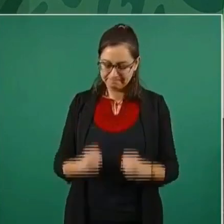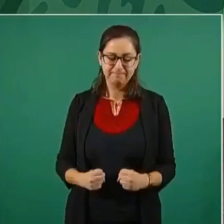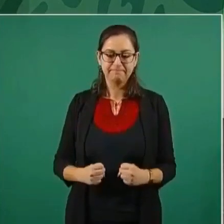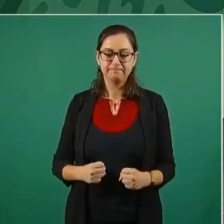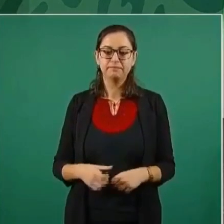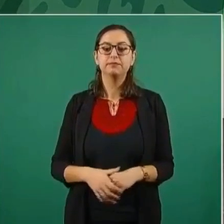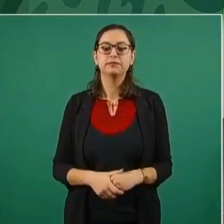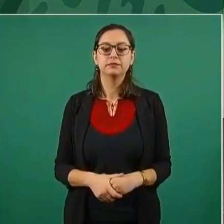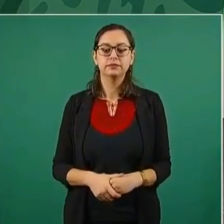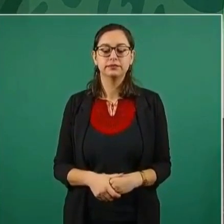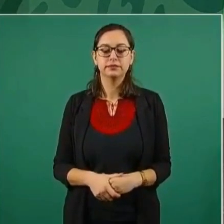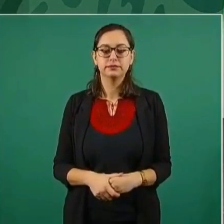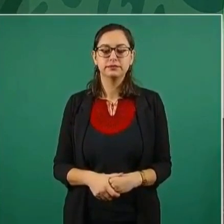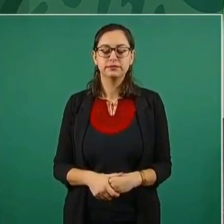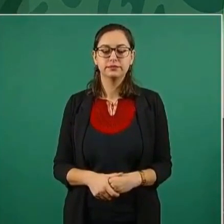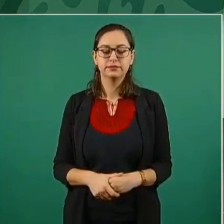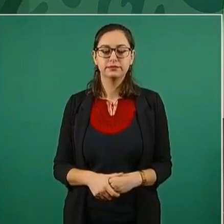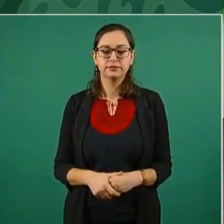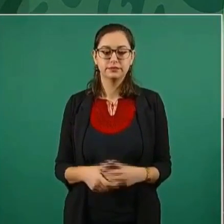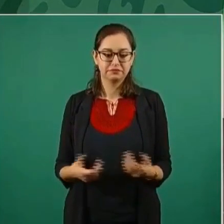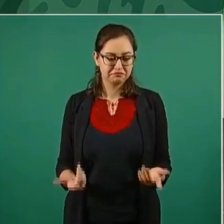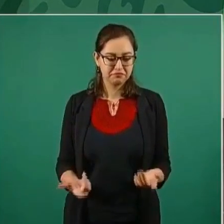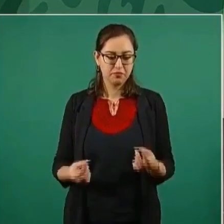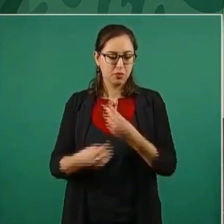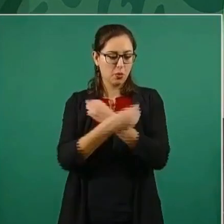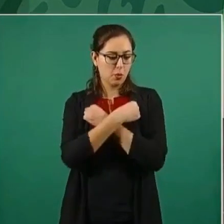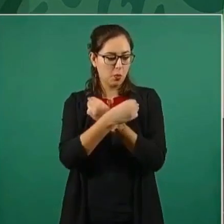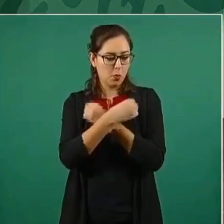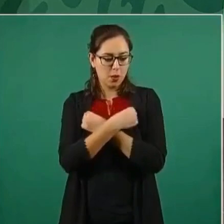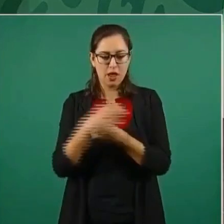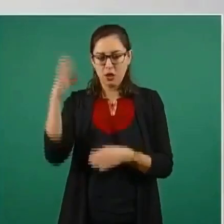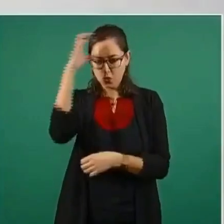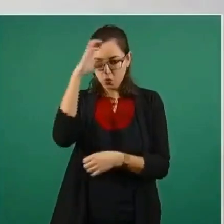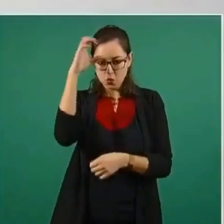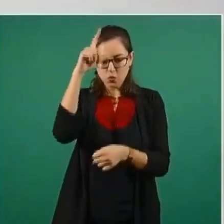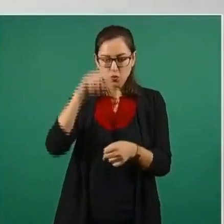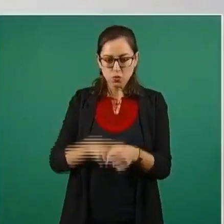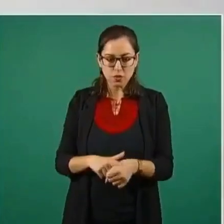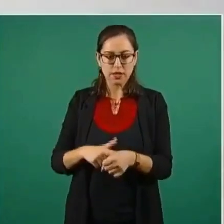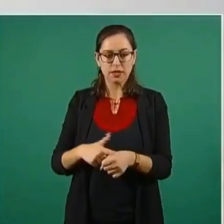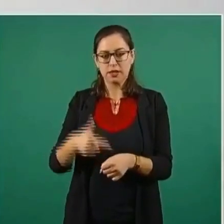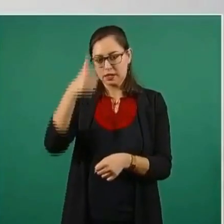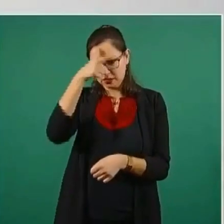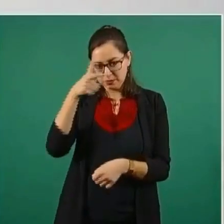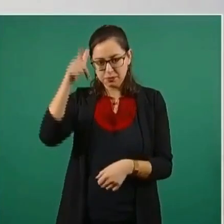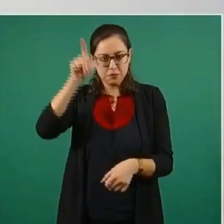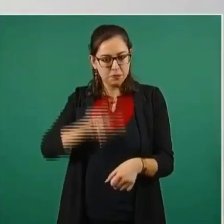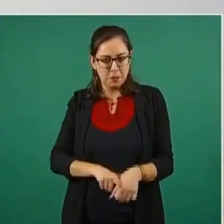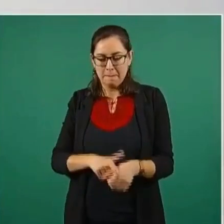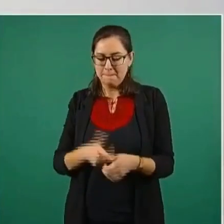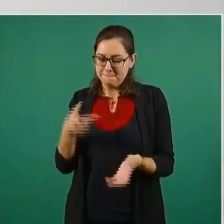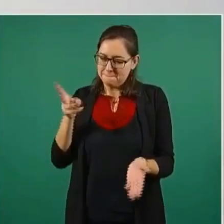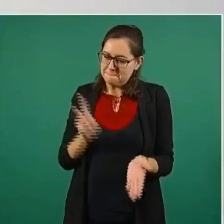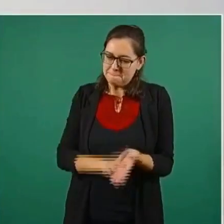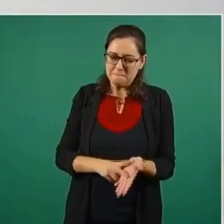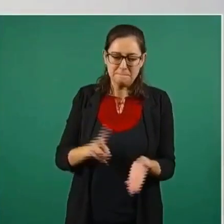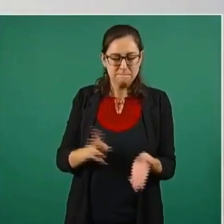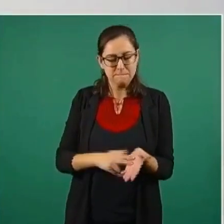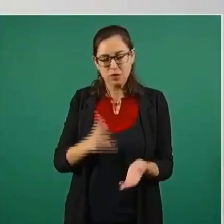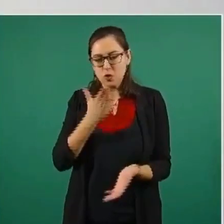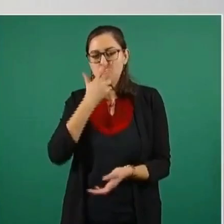morales, culturales, espirituales,